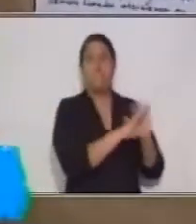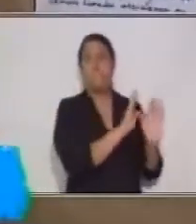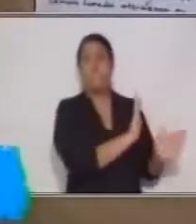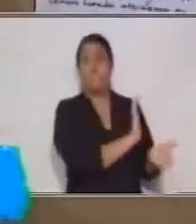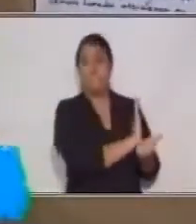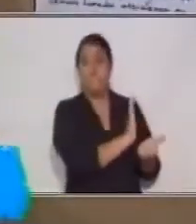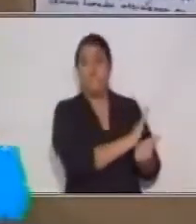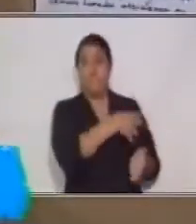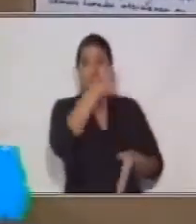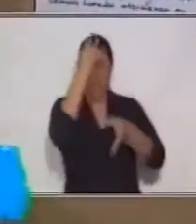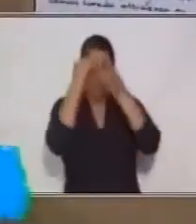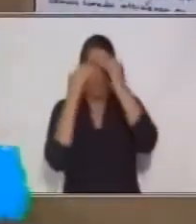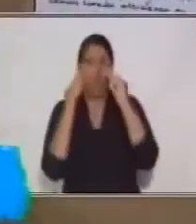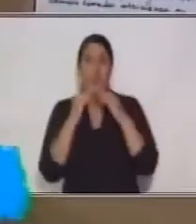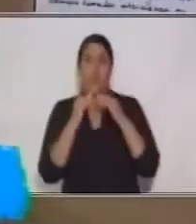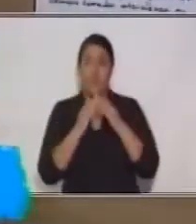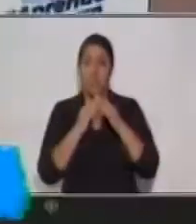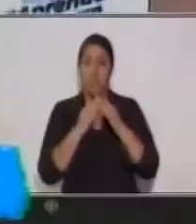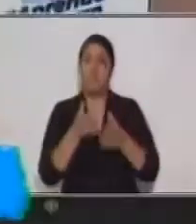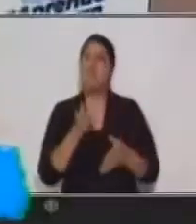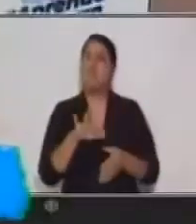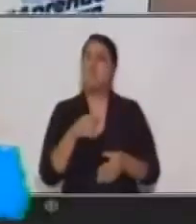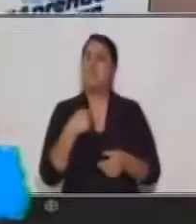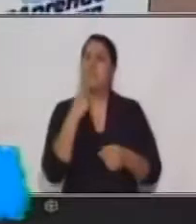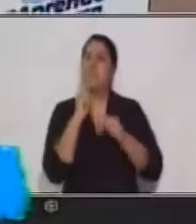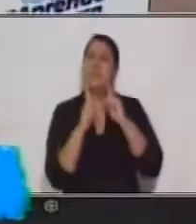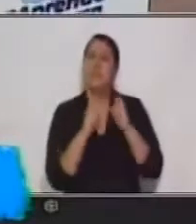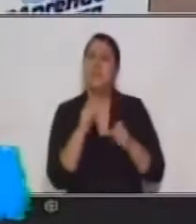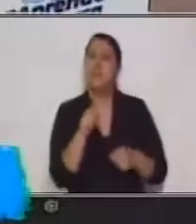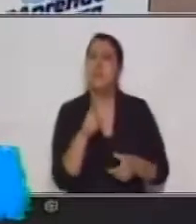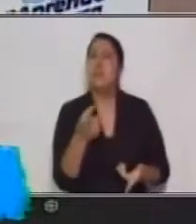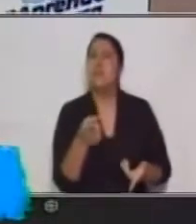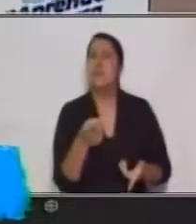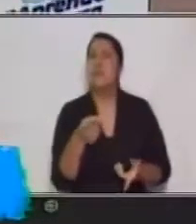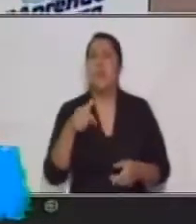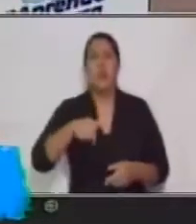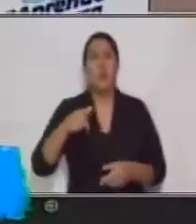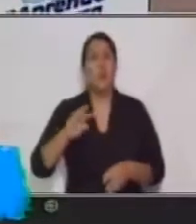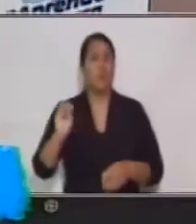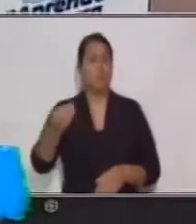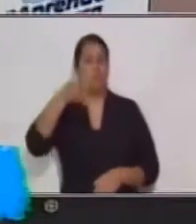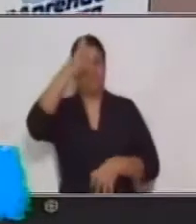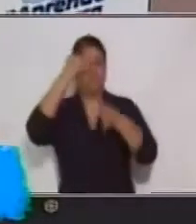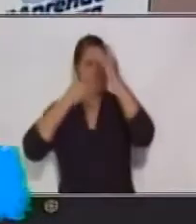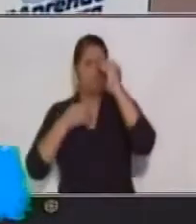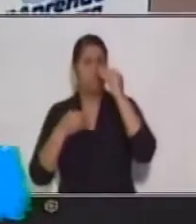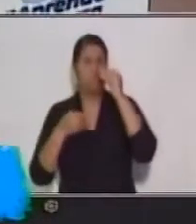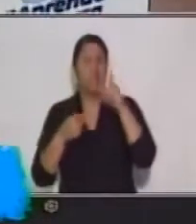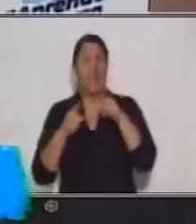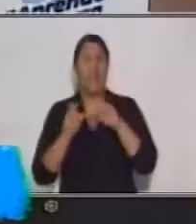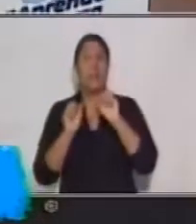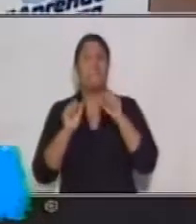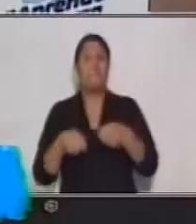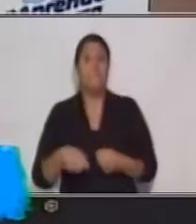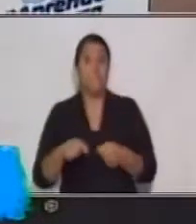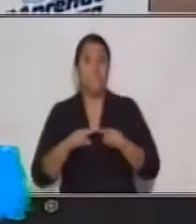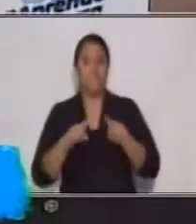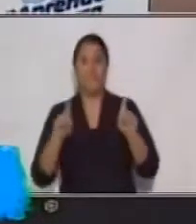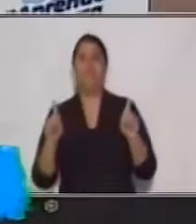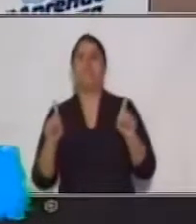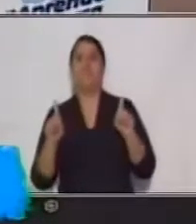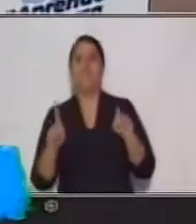portafolio Aprendo en Casa. Y les pregunto hoy a todos ustedes, ¿qué aprendimos hoy? ¿Podemos hacer la diferencia dentro de